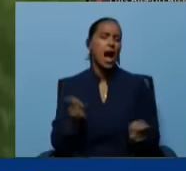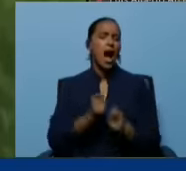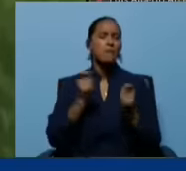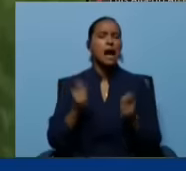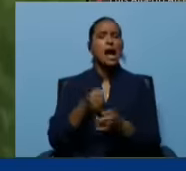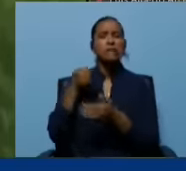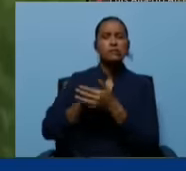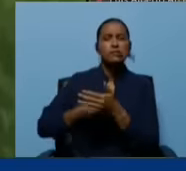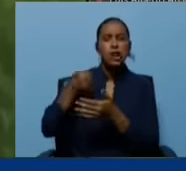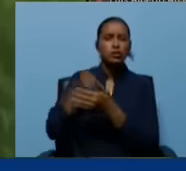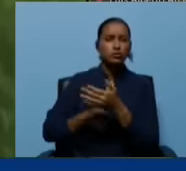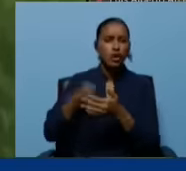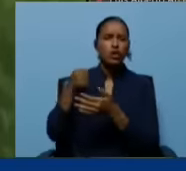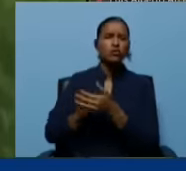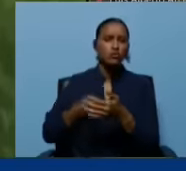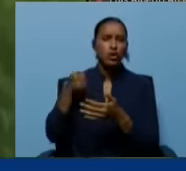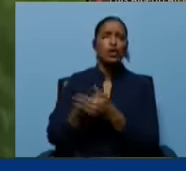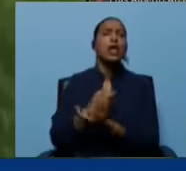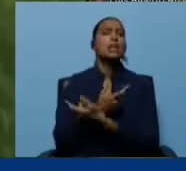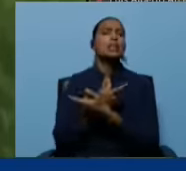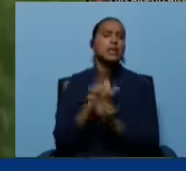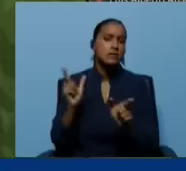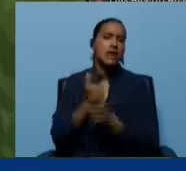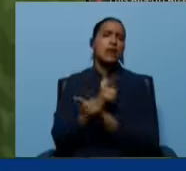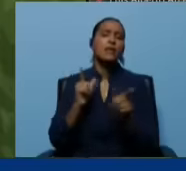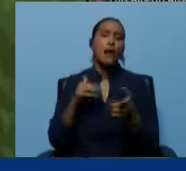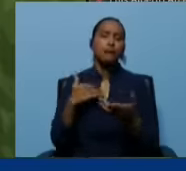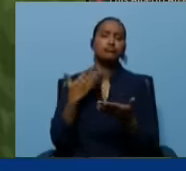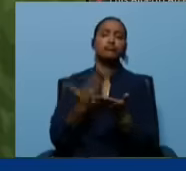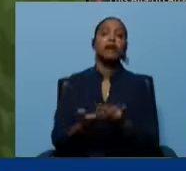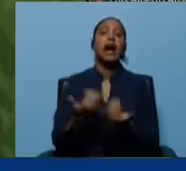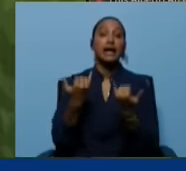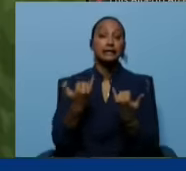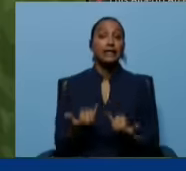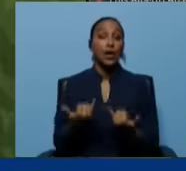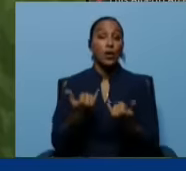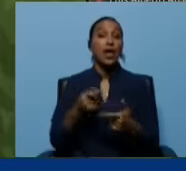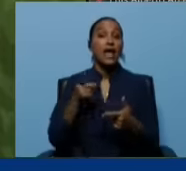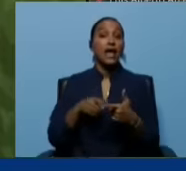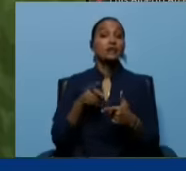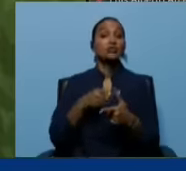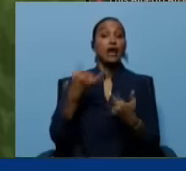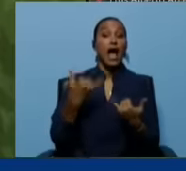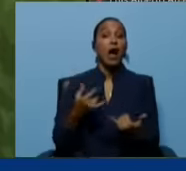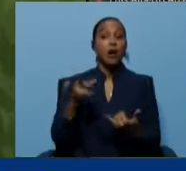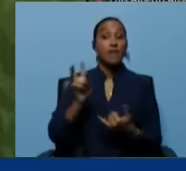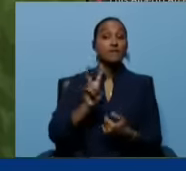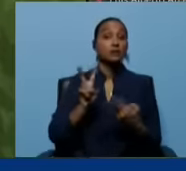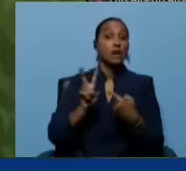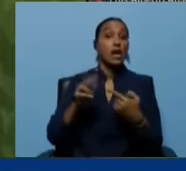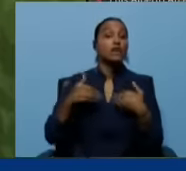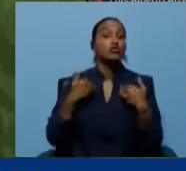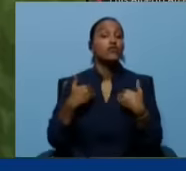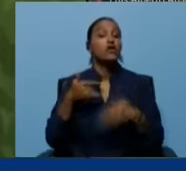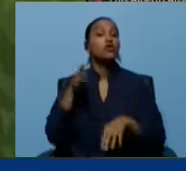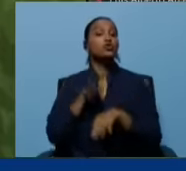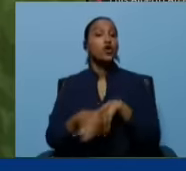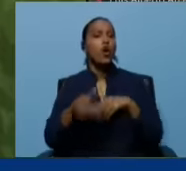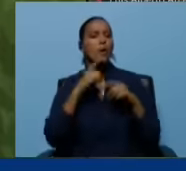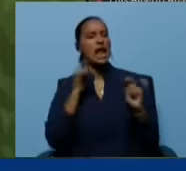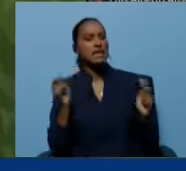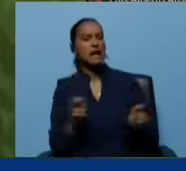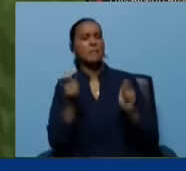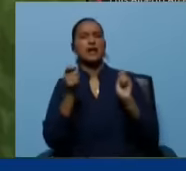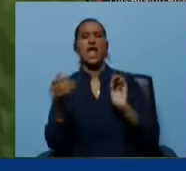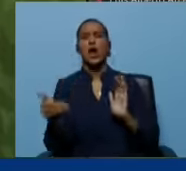enfrenta una grosera y concertada campaña de descrédito que busca enmascarar otro intento